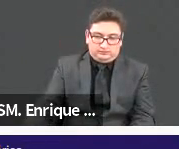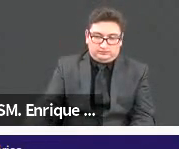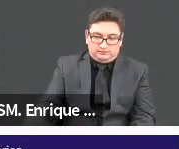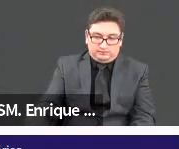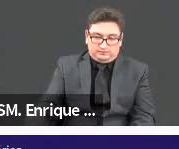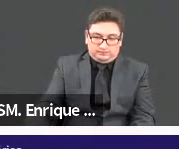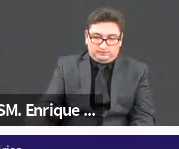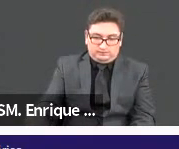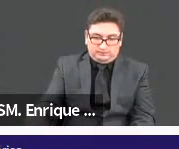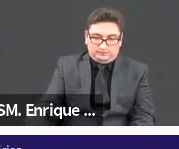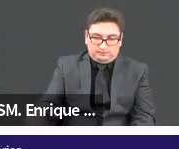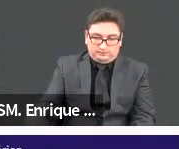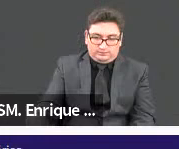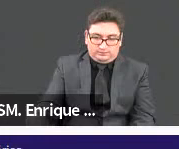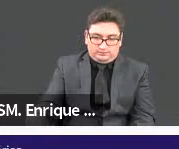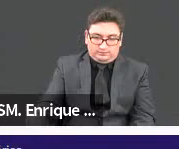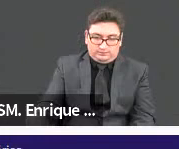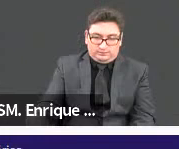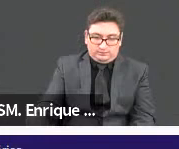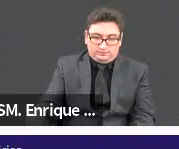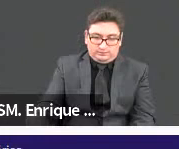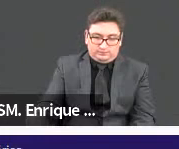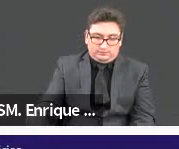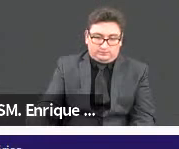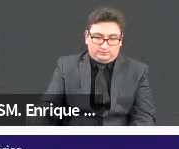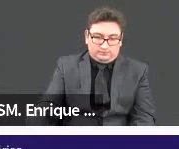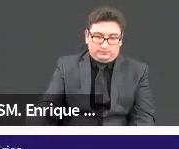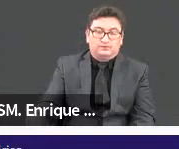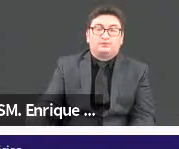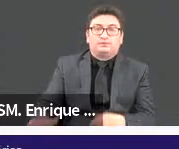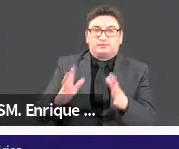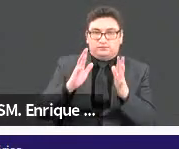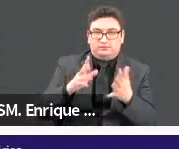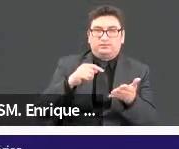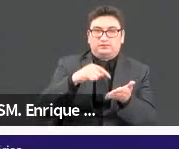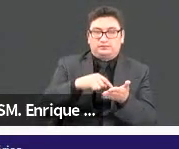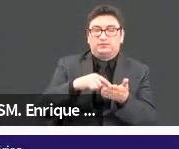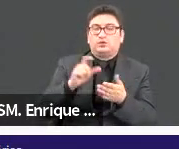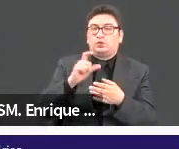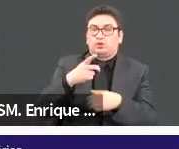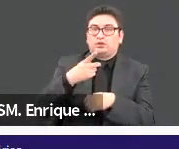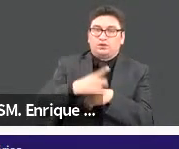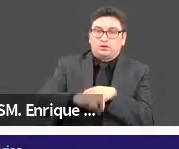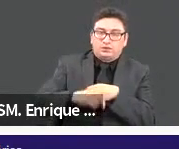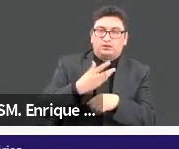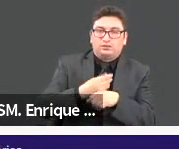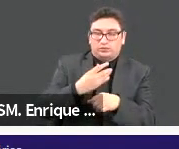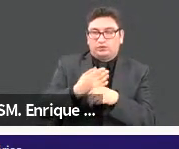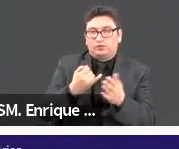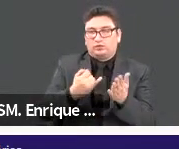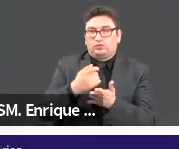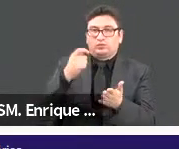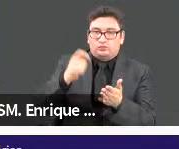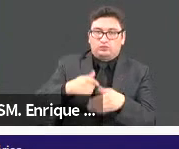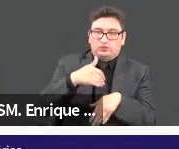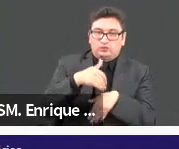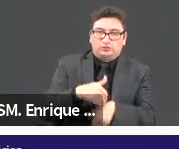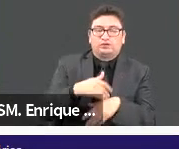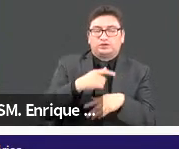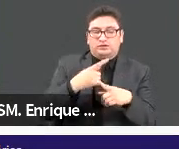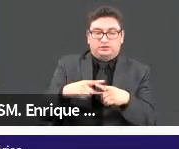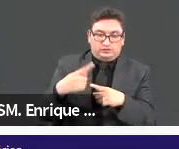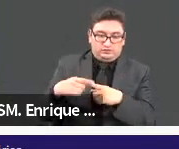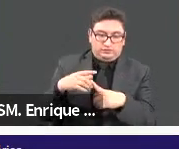Aquí lo tenemos también sobre la reparación del daño en la ejecución de sentencia y